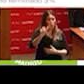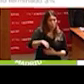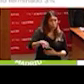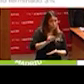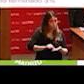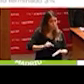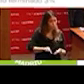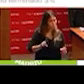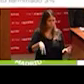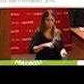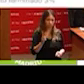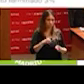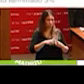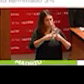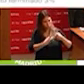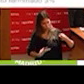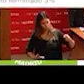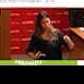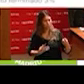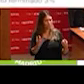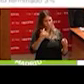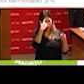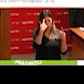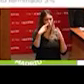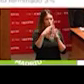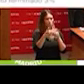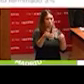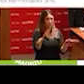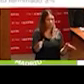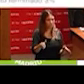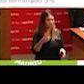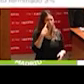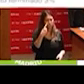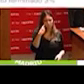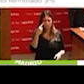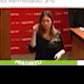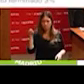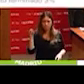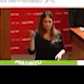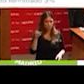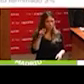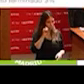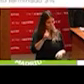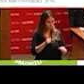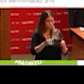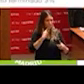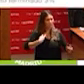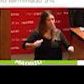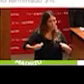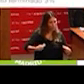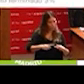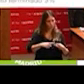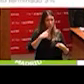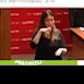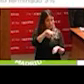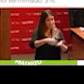únicos debemos de abrir eh miras y y y observar que tenemos auxiliares de comercio de tienda